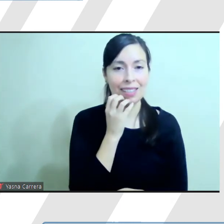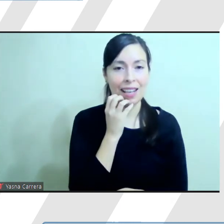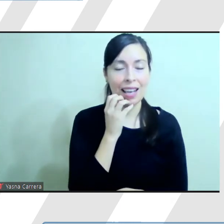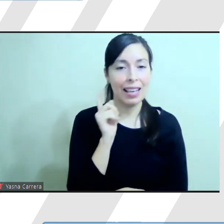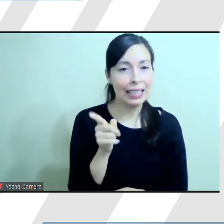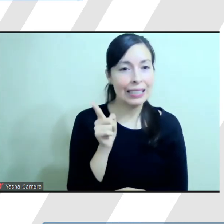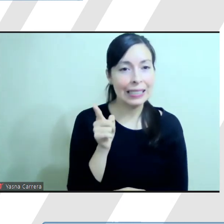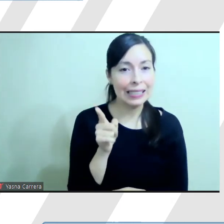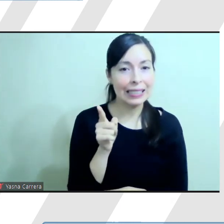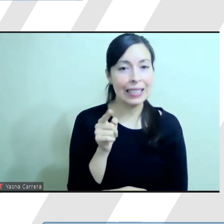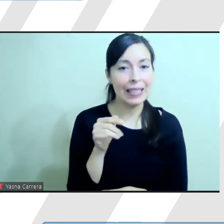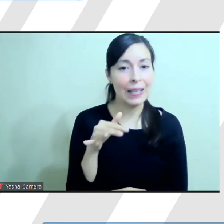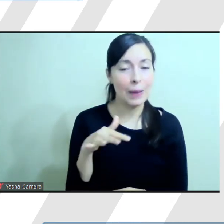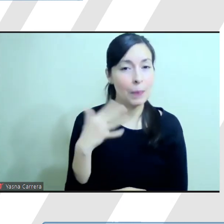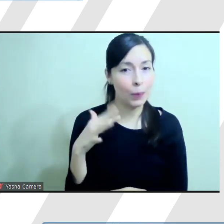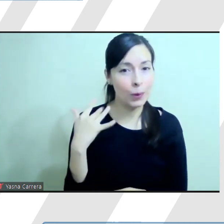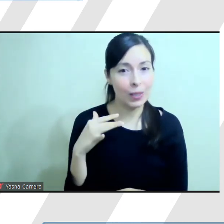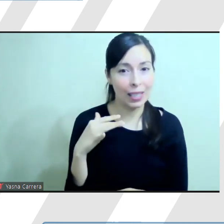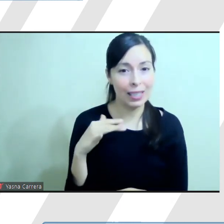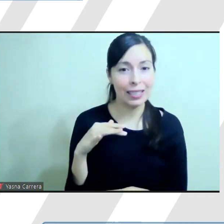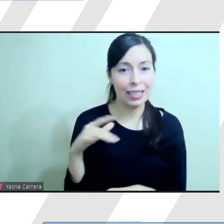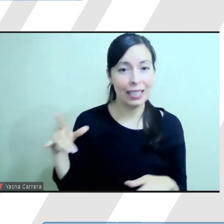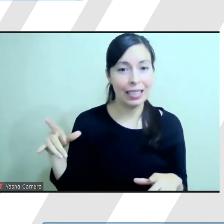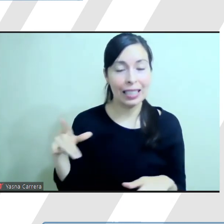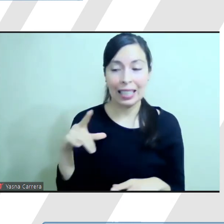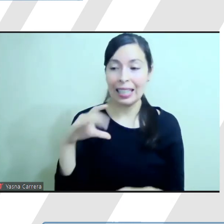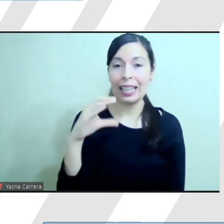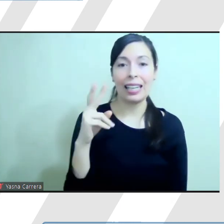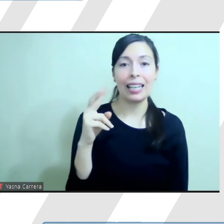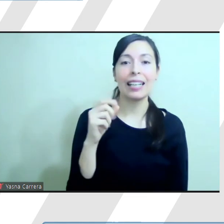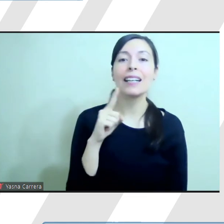de los cráteres de impacto mejor conservados del mundo.